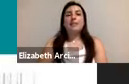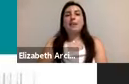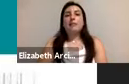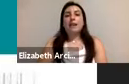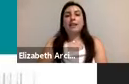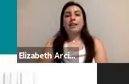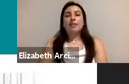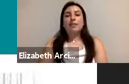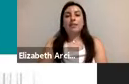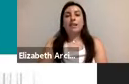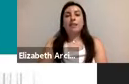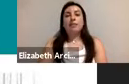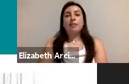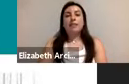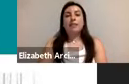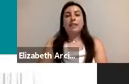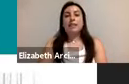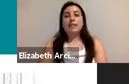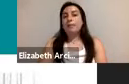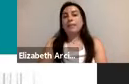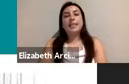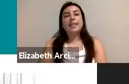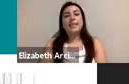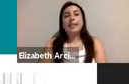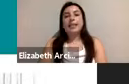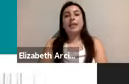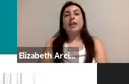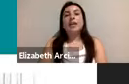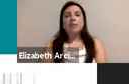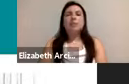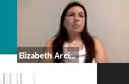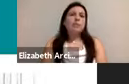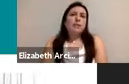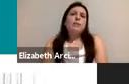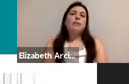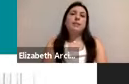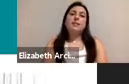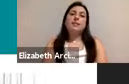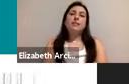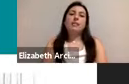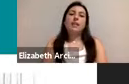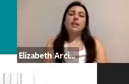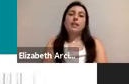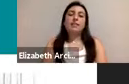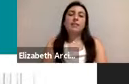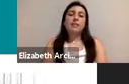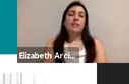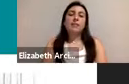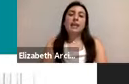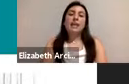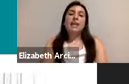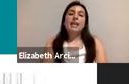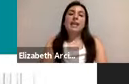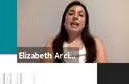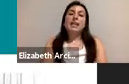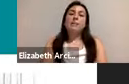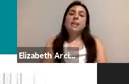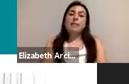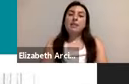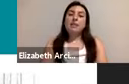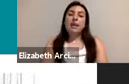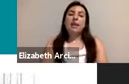Esta es una imagen que nos muestra cómo el paciente observaba sin el lente, cómo observó la primera vez que se colocó el lente y finalmente que